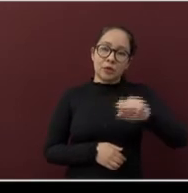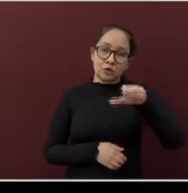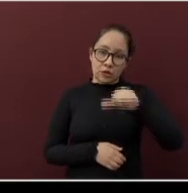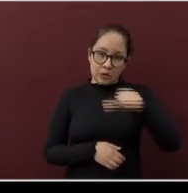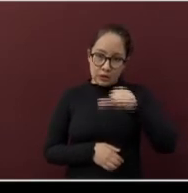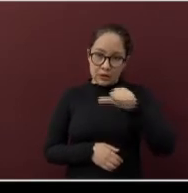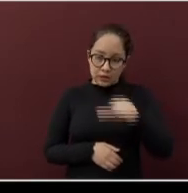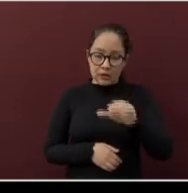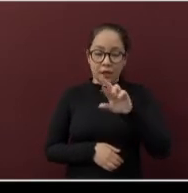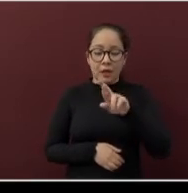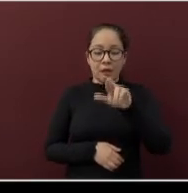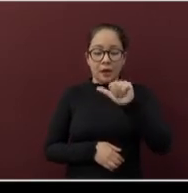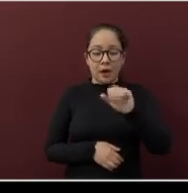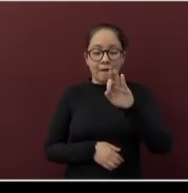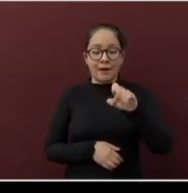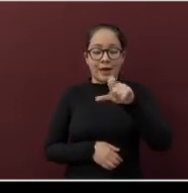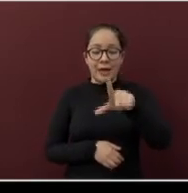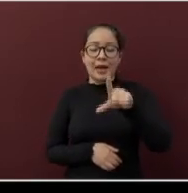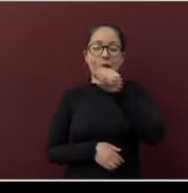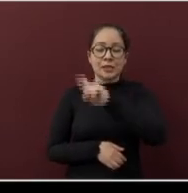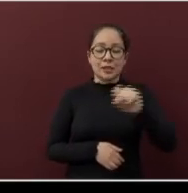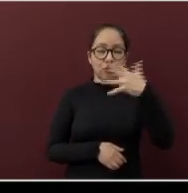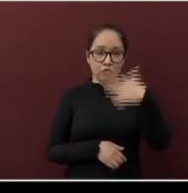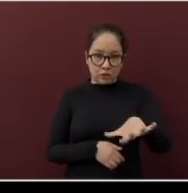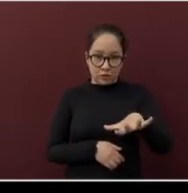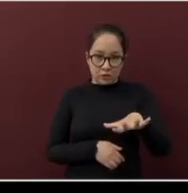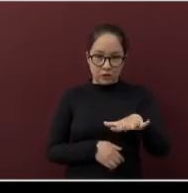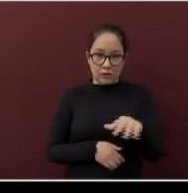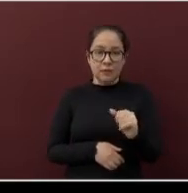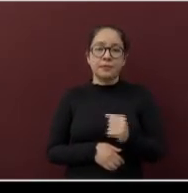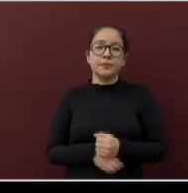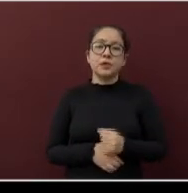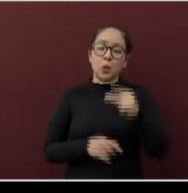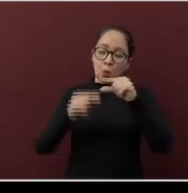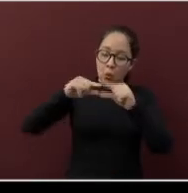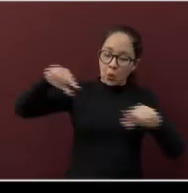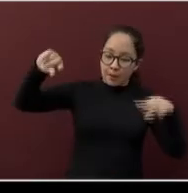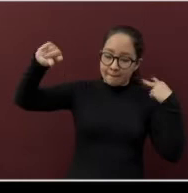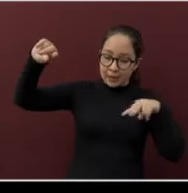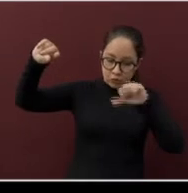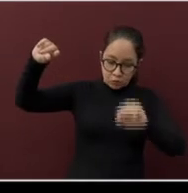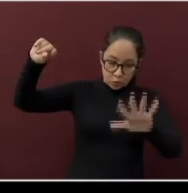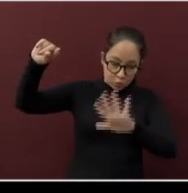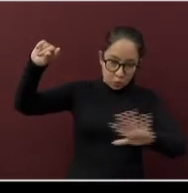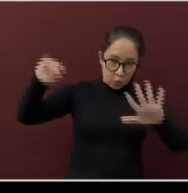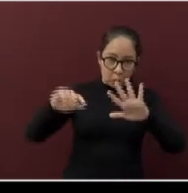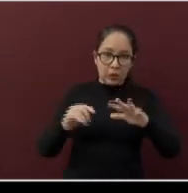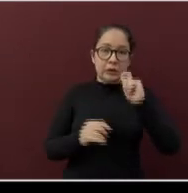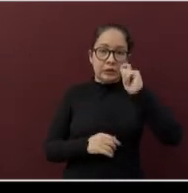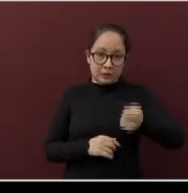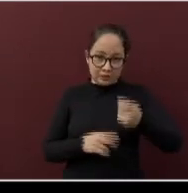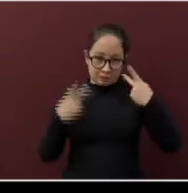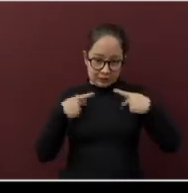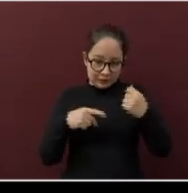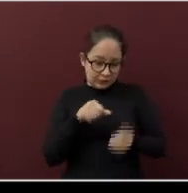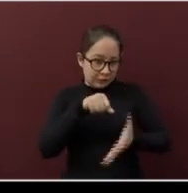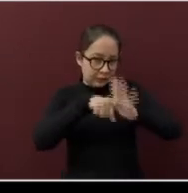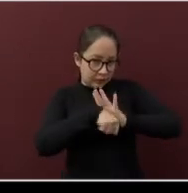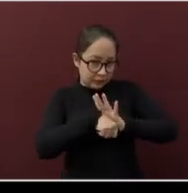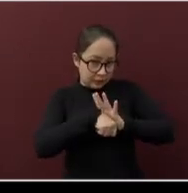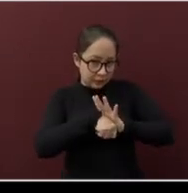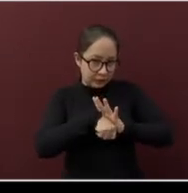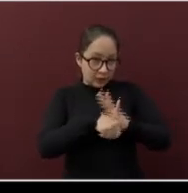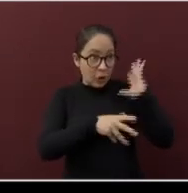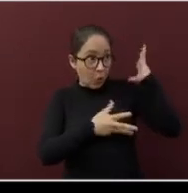y ahora rafael delgado 110 en la región sur la situación respecto a los casos positivos